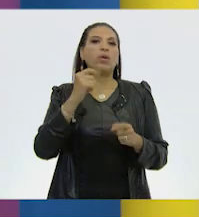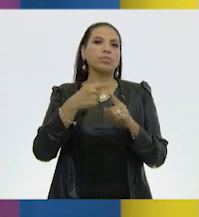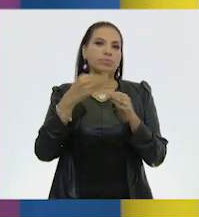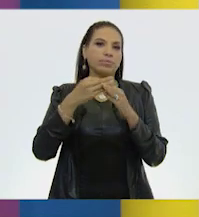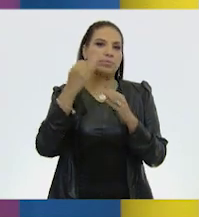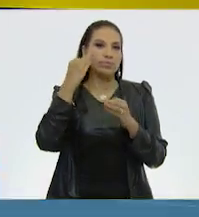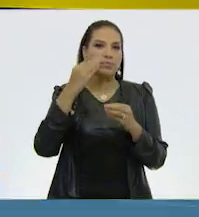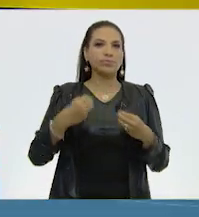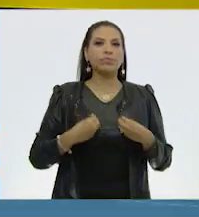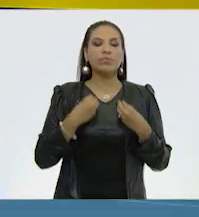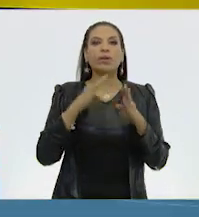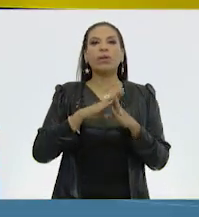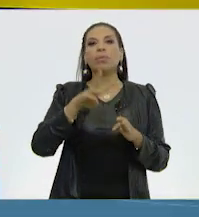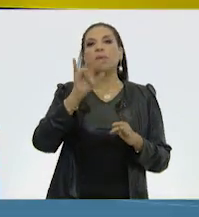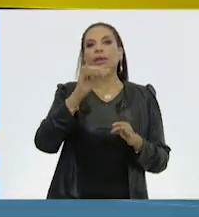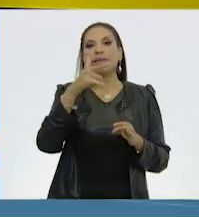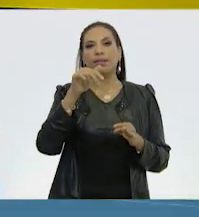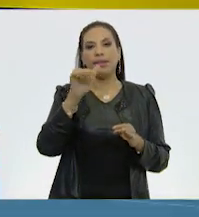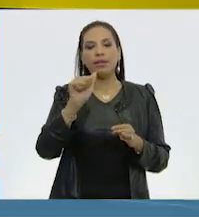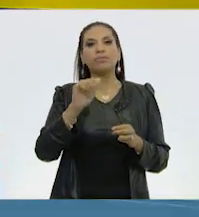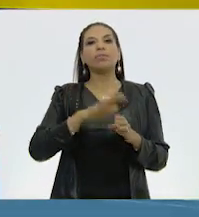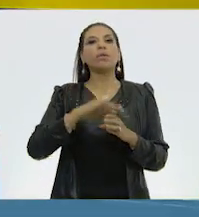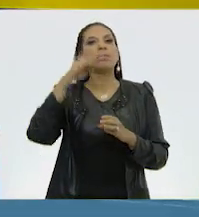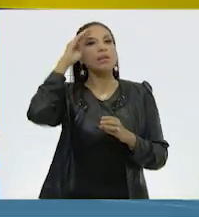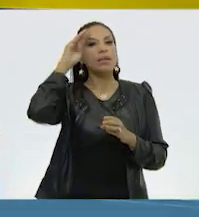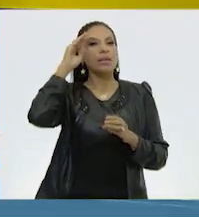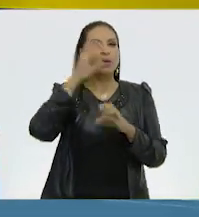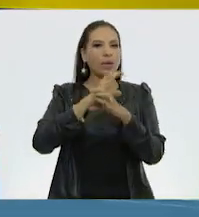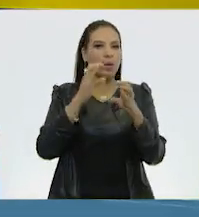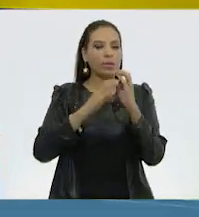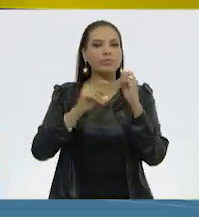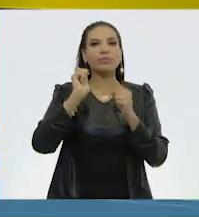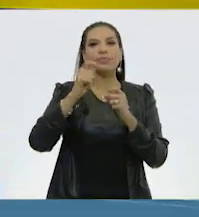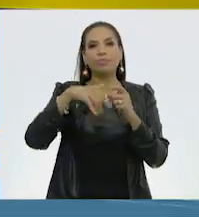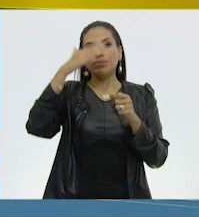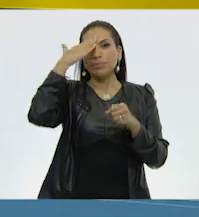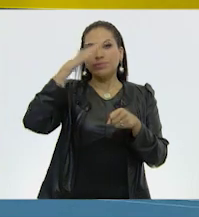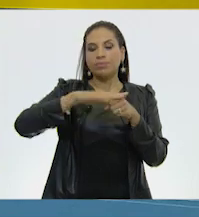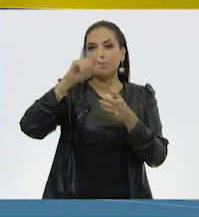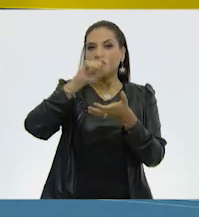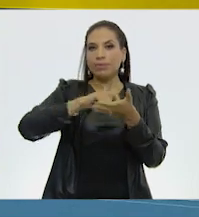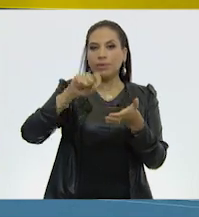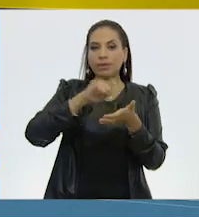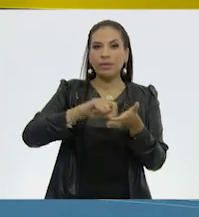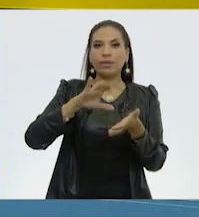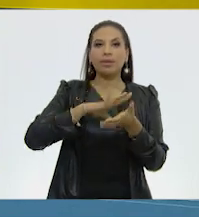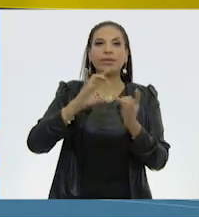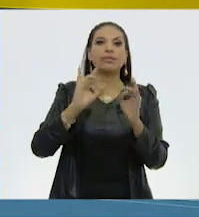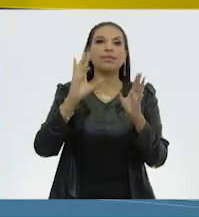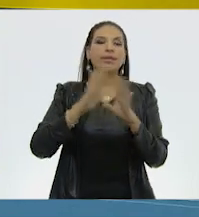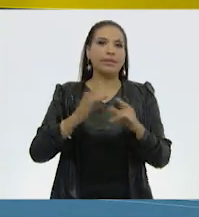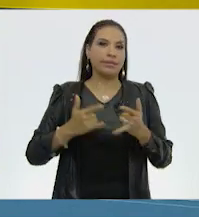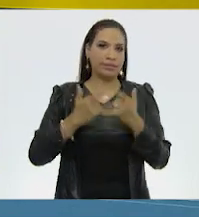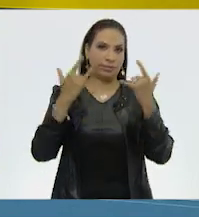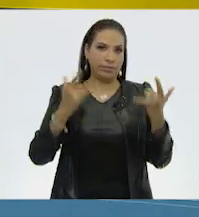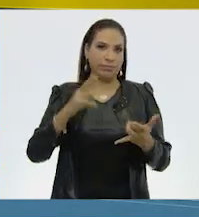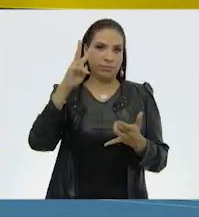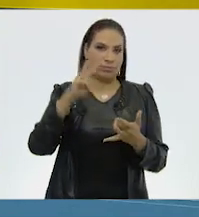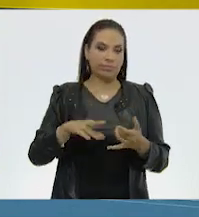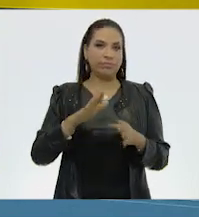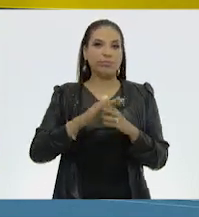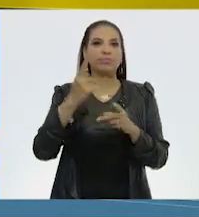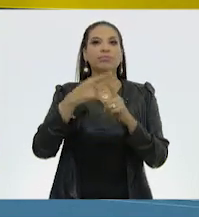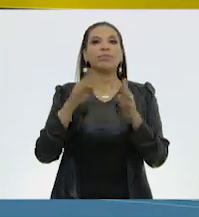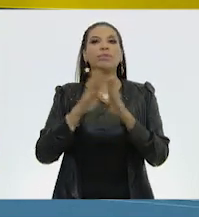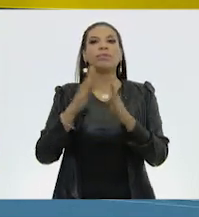Woolf. Incluso pensando en hechos rescatados a partir de memorias escritas, está el caso de la historia verdadera de la conquista